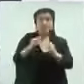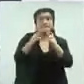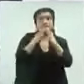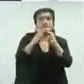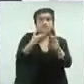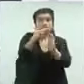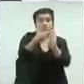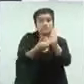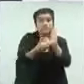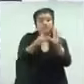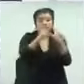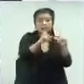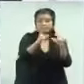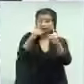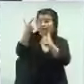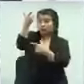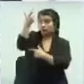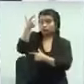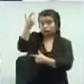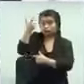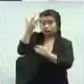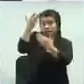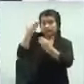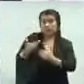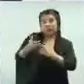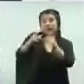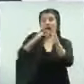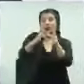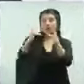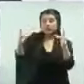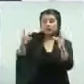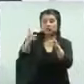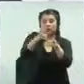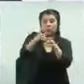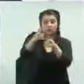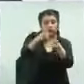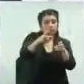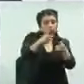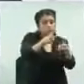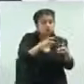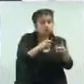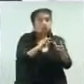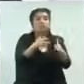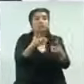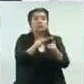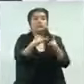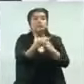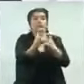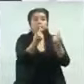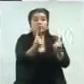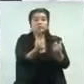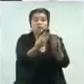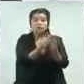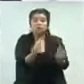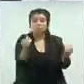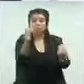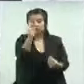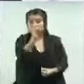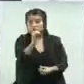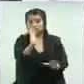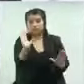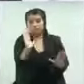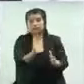realmente lo que fue a hacer es tomarse fotografías ahí al puente, a supervisar, pero realmente qué acciones a tomar, cero, porque